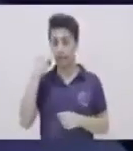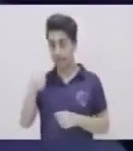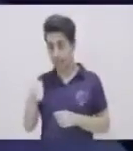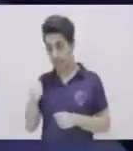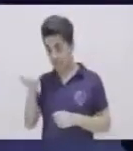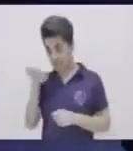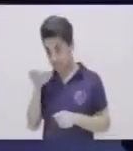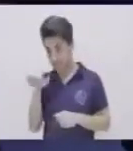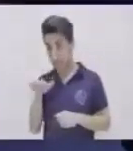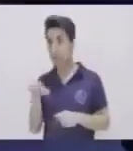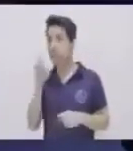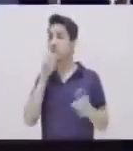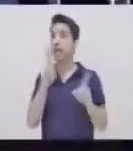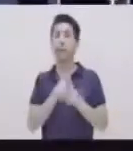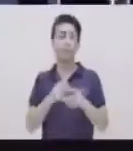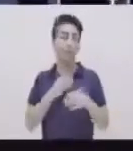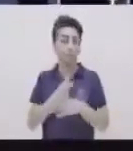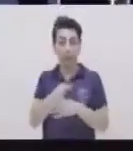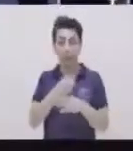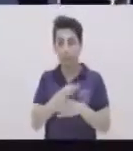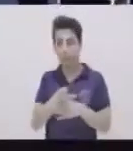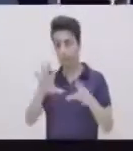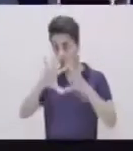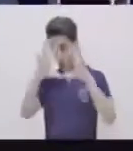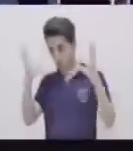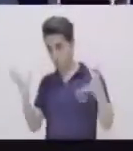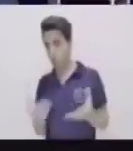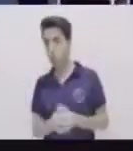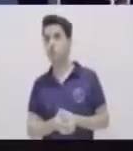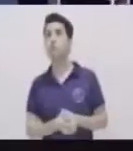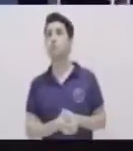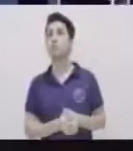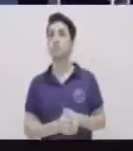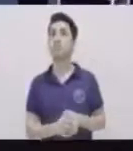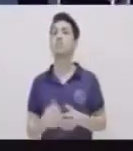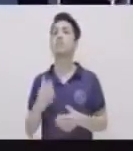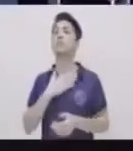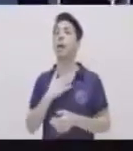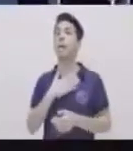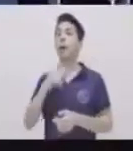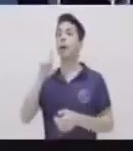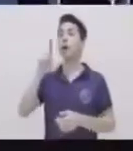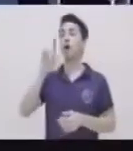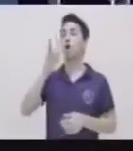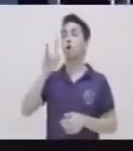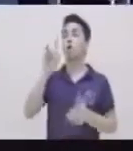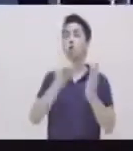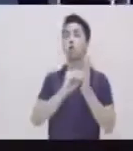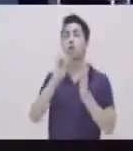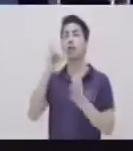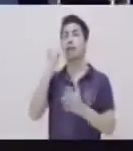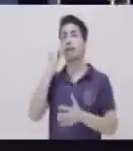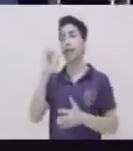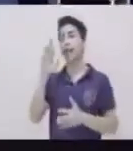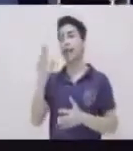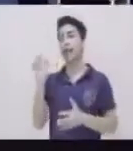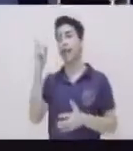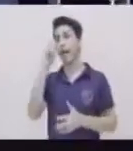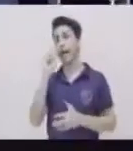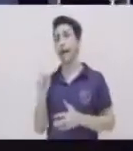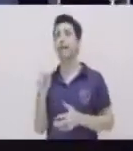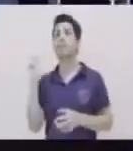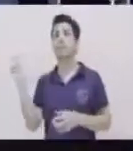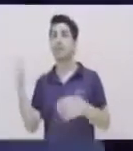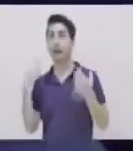cada uno de ellos. Hace un momento decía, ¿qué música podemos oír? A ver, ustedes desde casa pueden